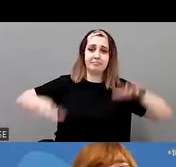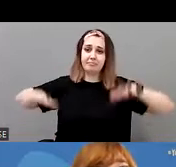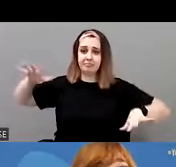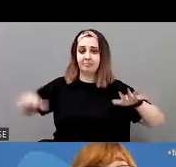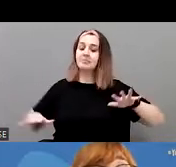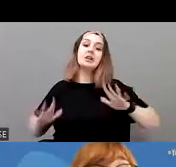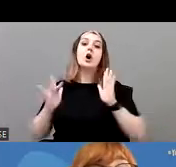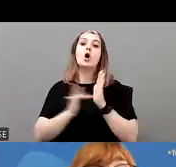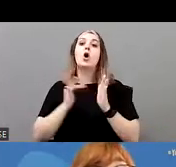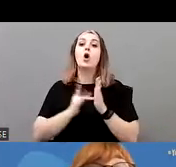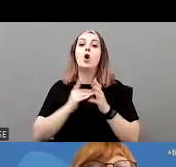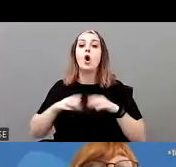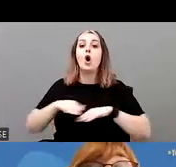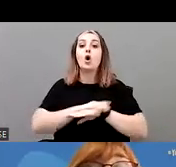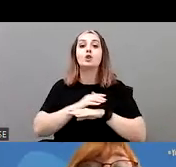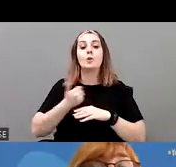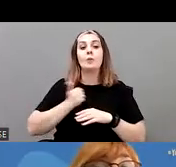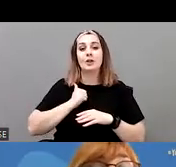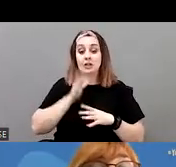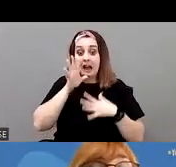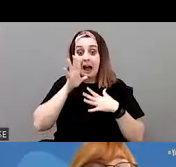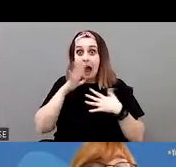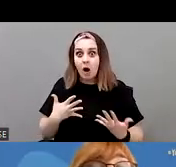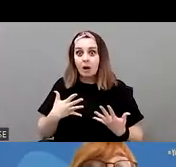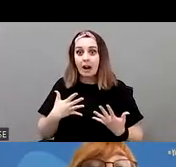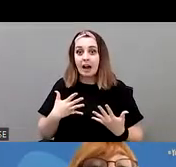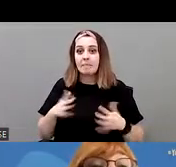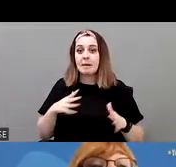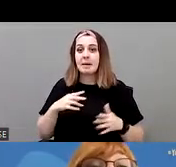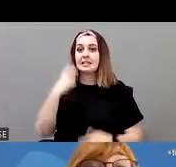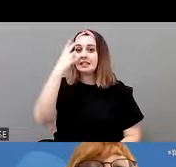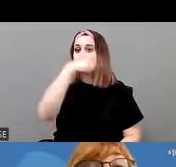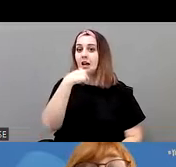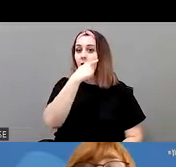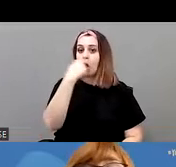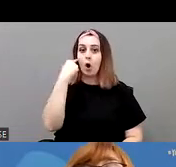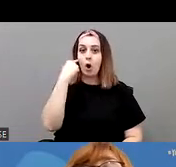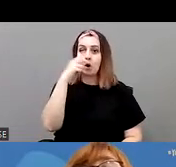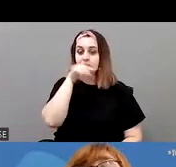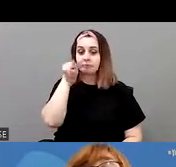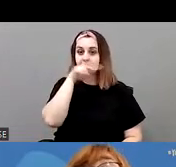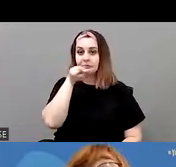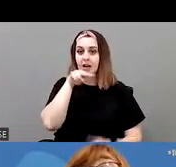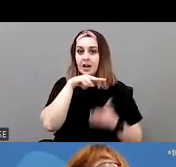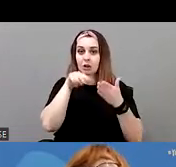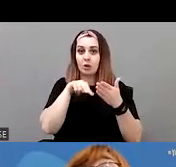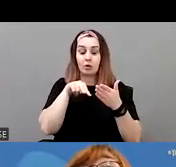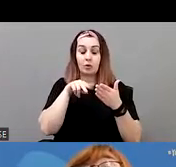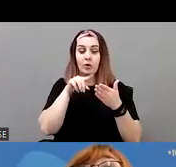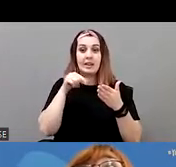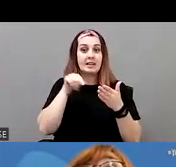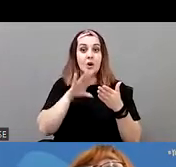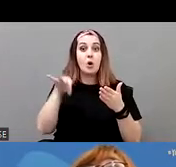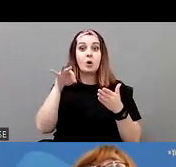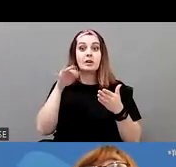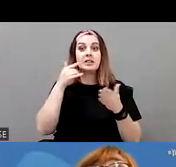productos ortoprotésicos tiene que estar. A día de hoy solo están los lectores oculares. Y encima, los lectores oculares, pues claro, como no